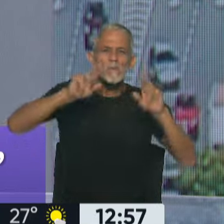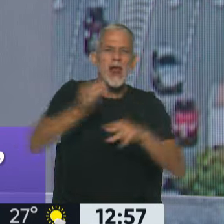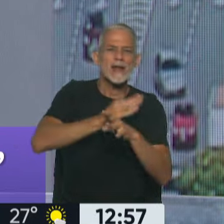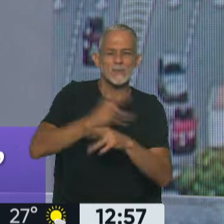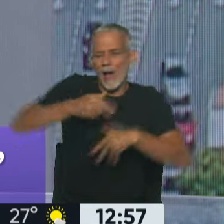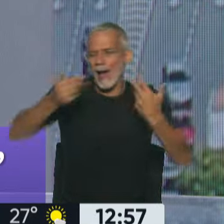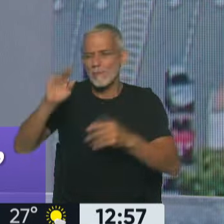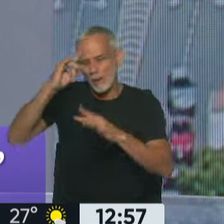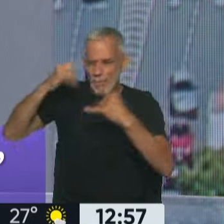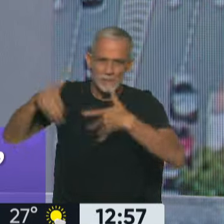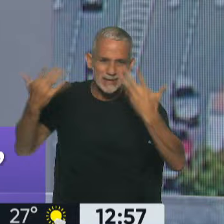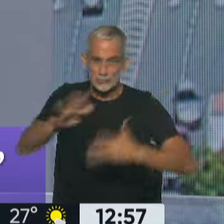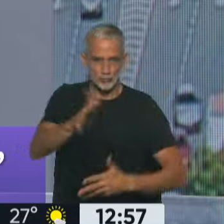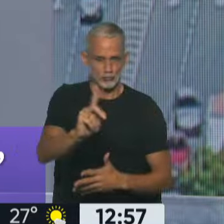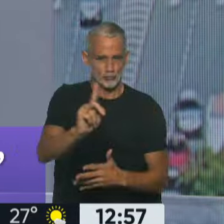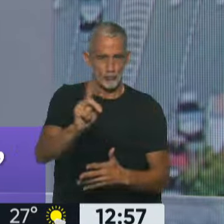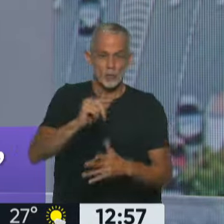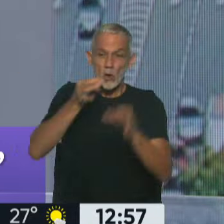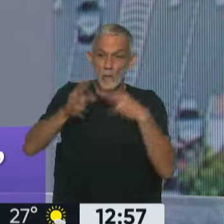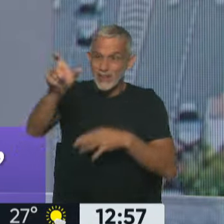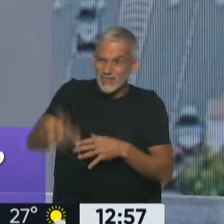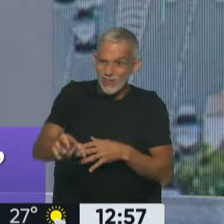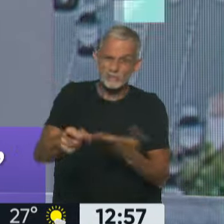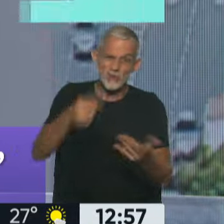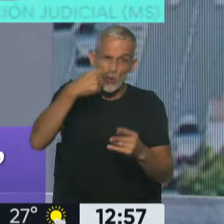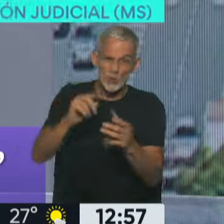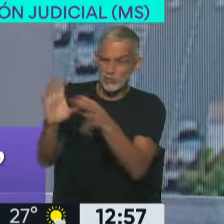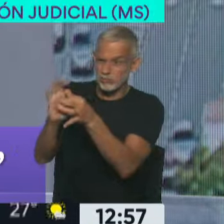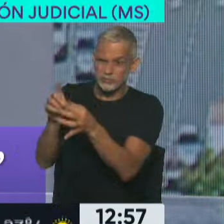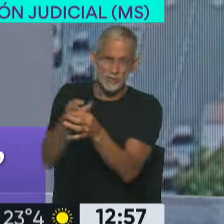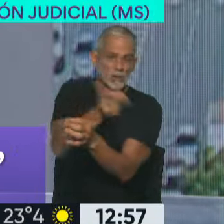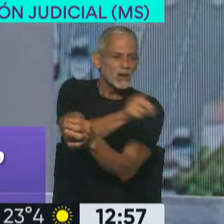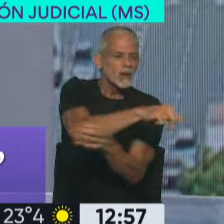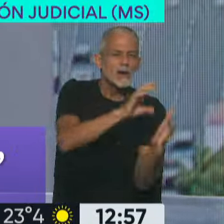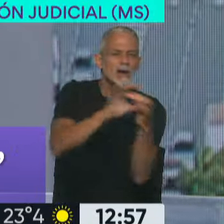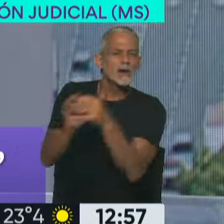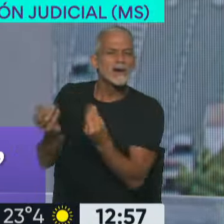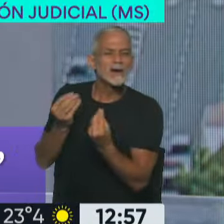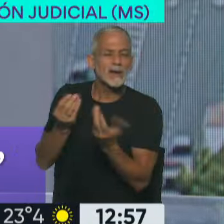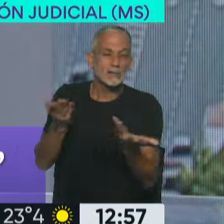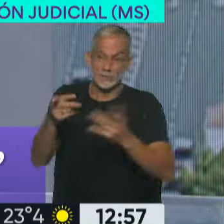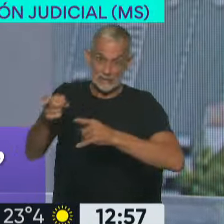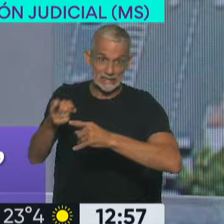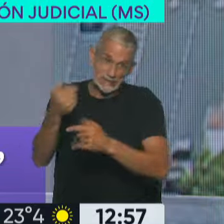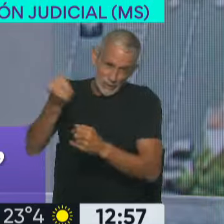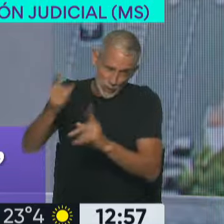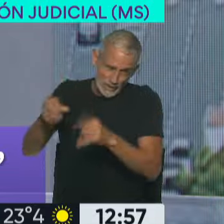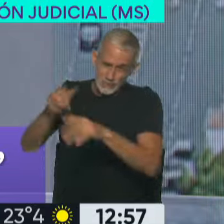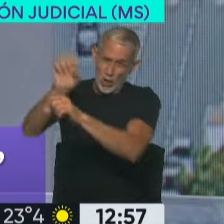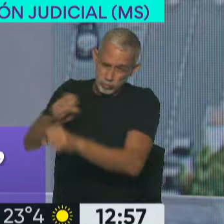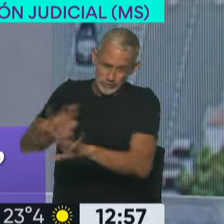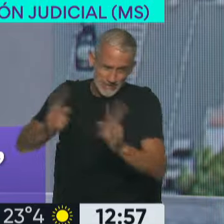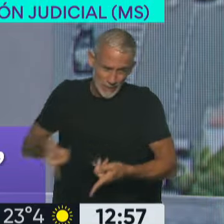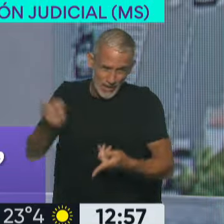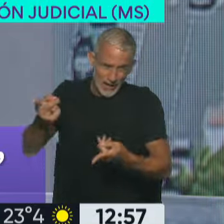planificadas. Porque si no nos topamos con el vendedor, con el penúltimo o el último eslabón de la cadena. Claro. Que no digo que no sea necesario combatir.